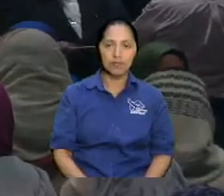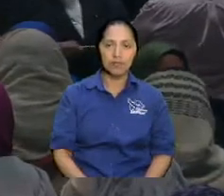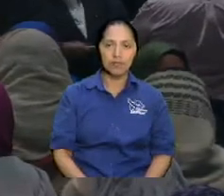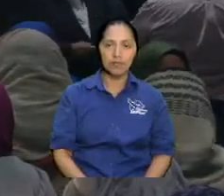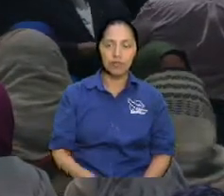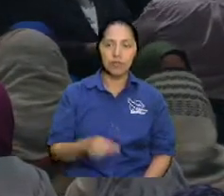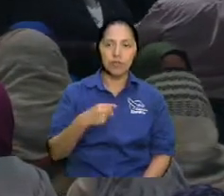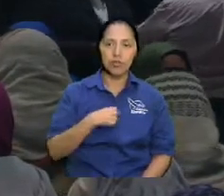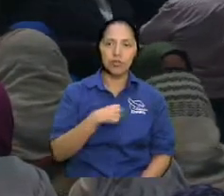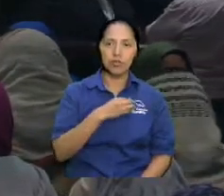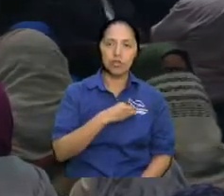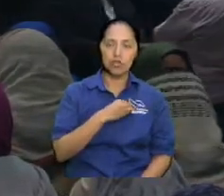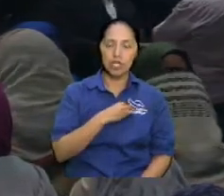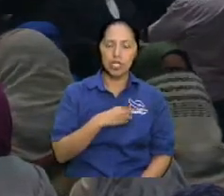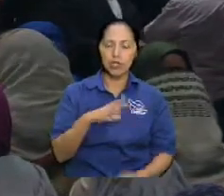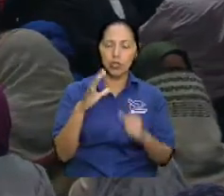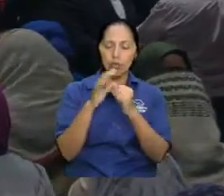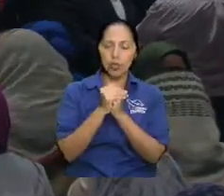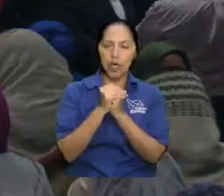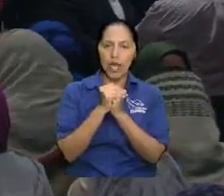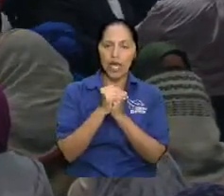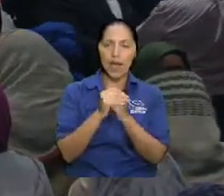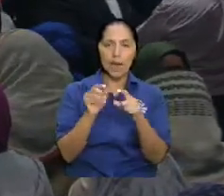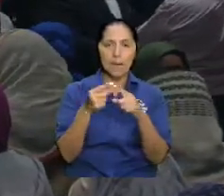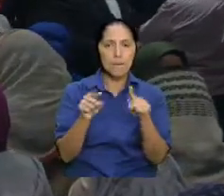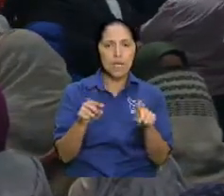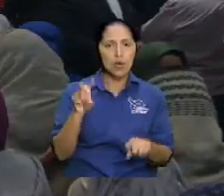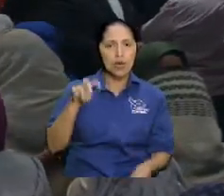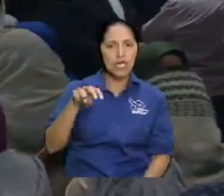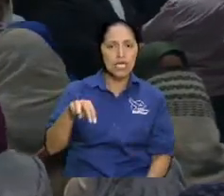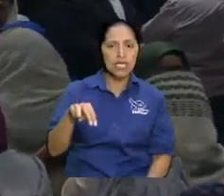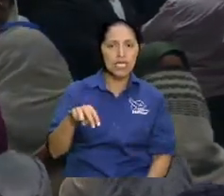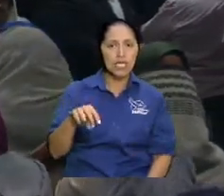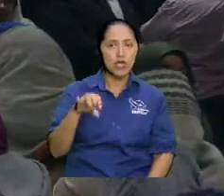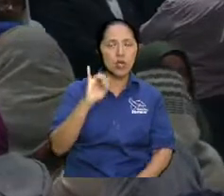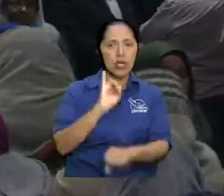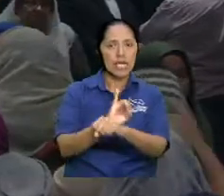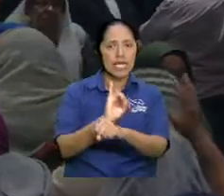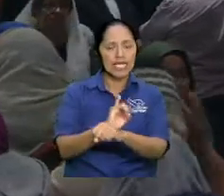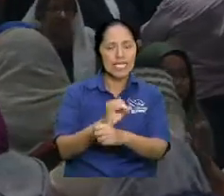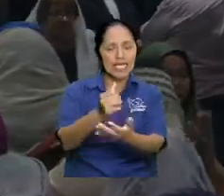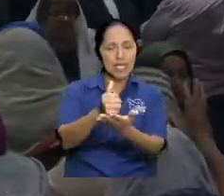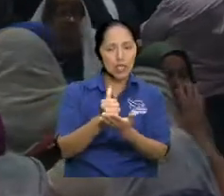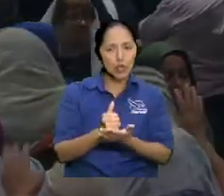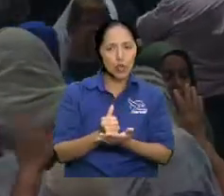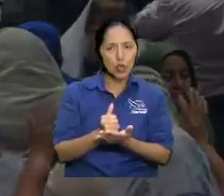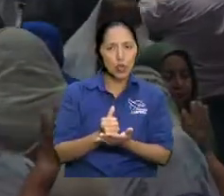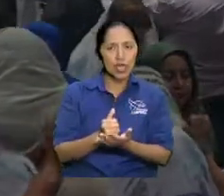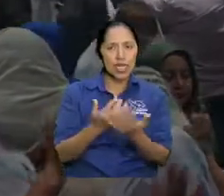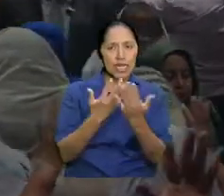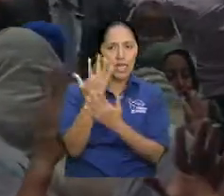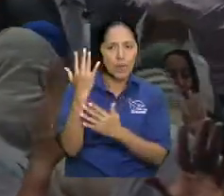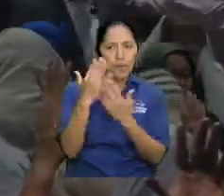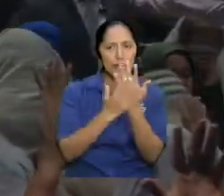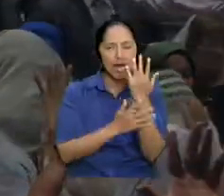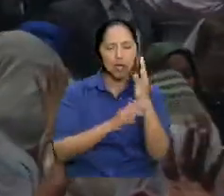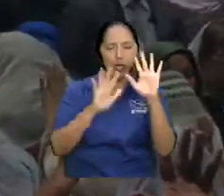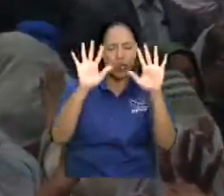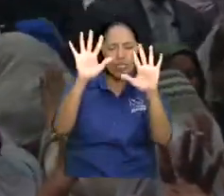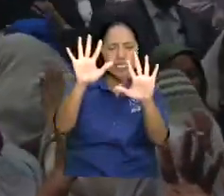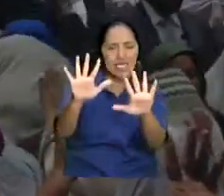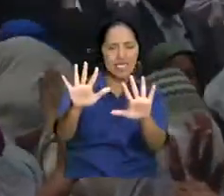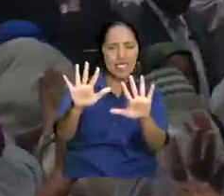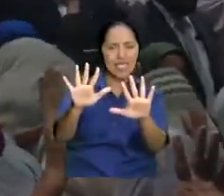lo que quiero hacer es dirigir esta oración, pero necesito que usted me ayude. Extienda sus manos hacia acá, por favor, y bendiga a